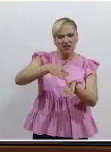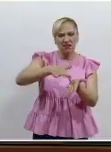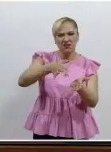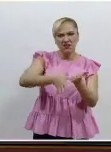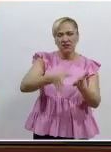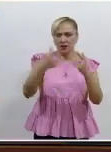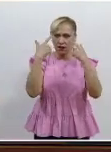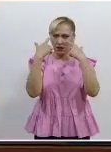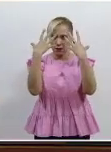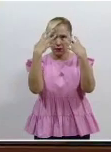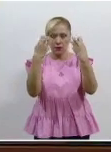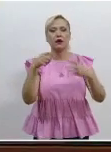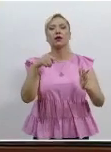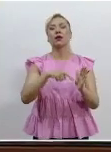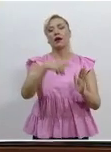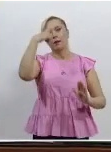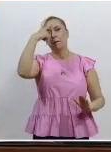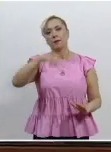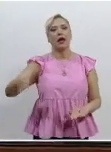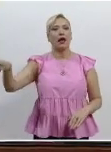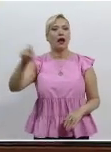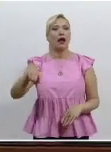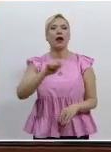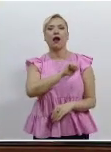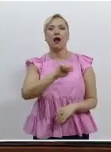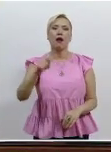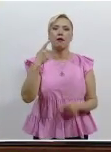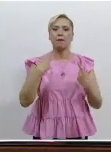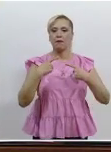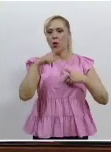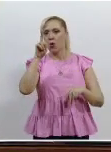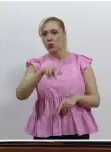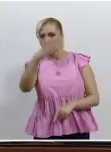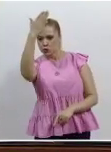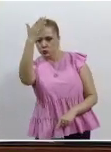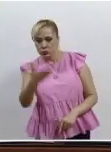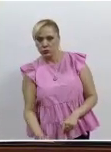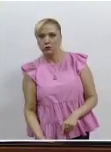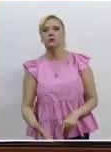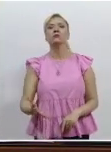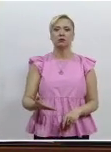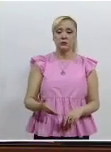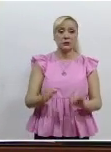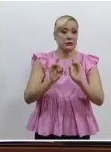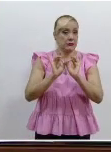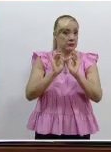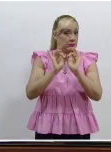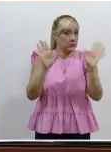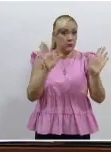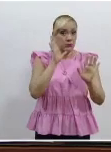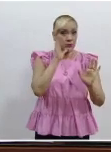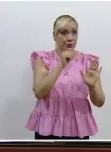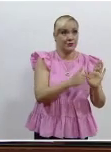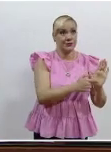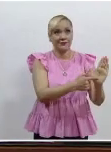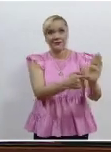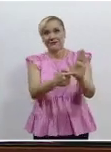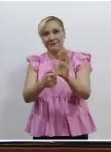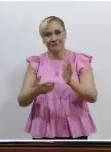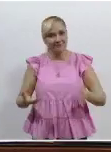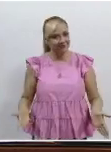relacionado directamente con el manejo de datos biométricos considerados sensibles y la norma